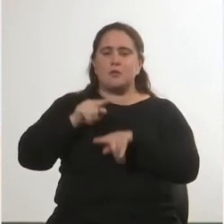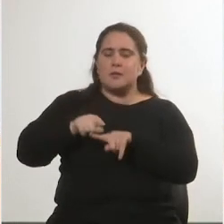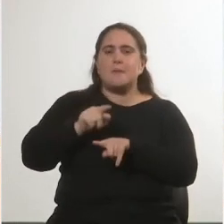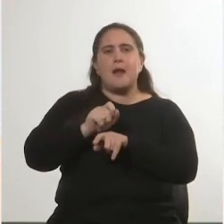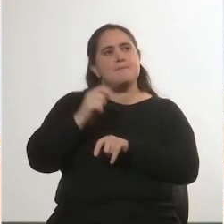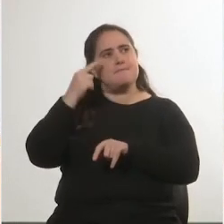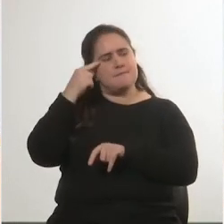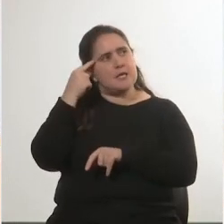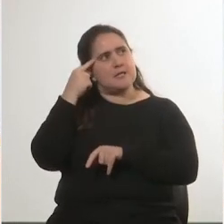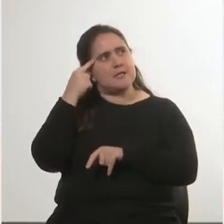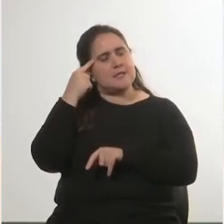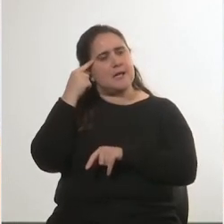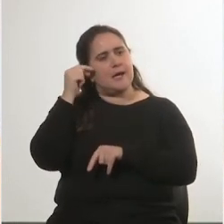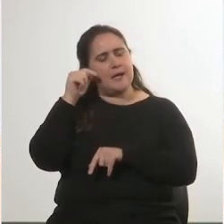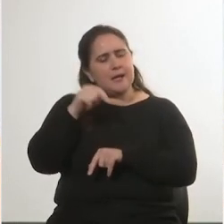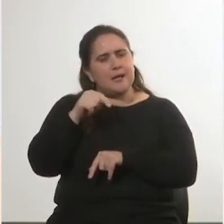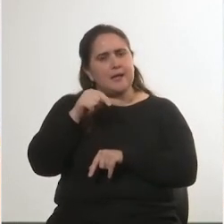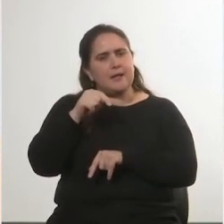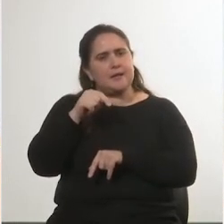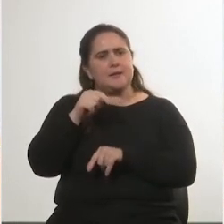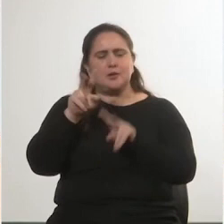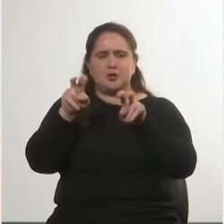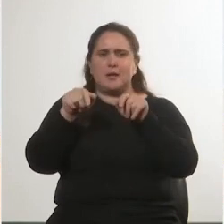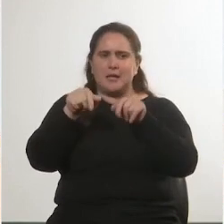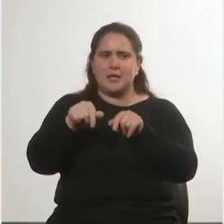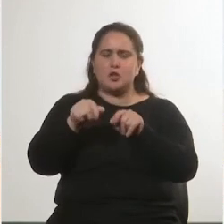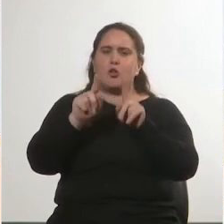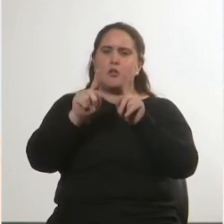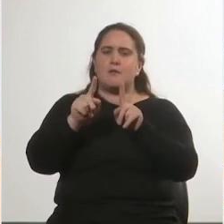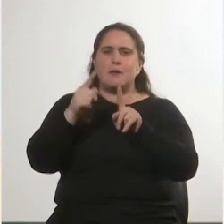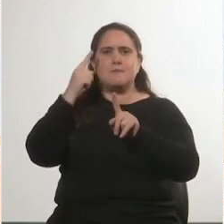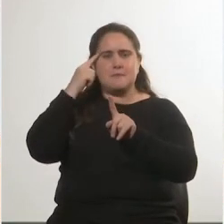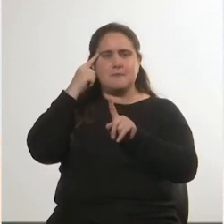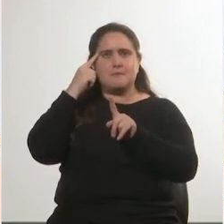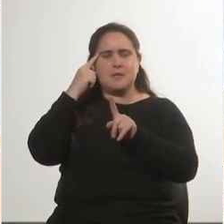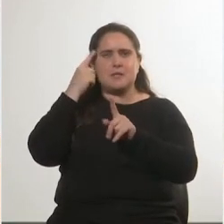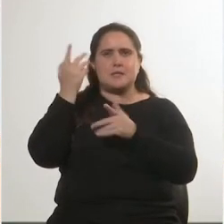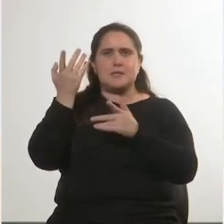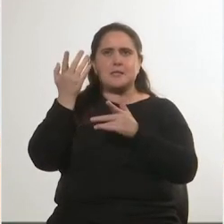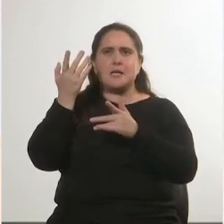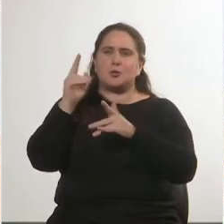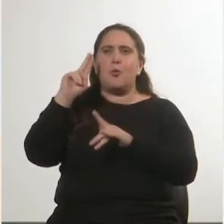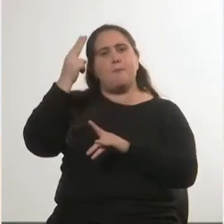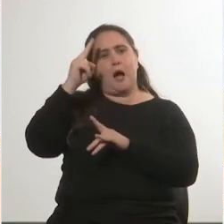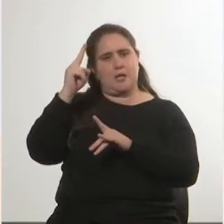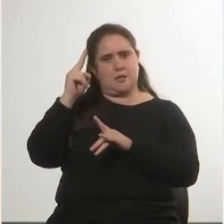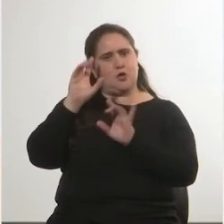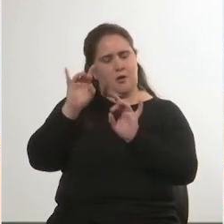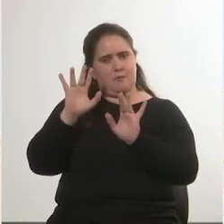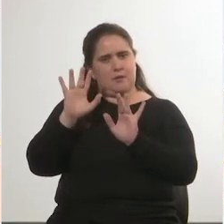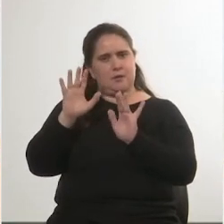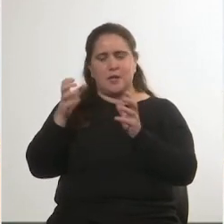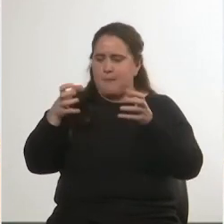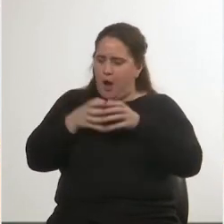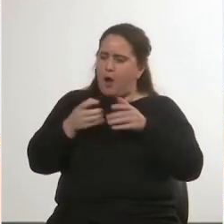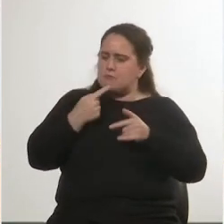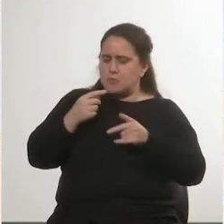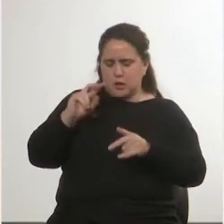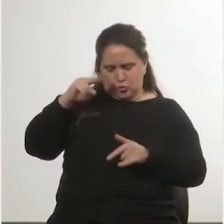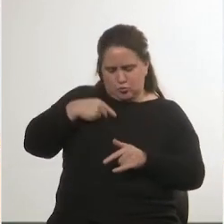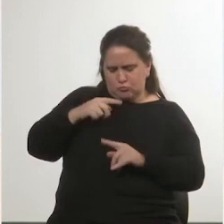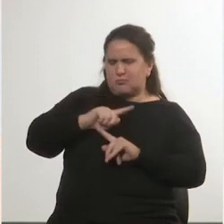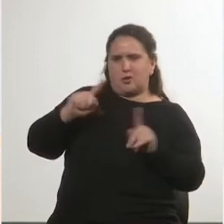para pensar que este tipo de temas los tenemos que pensar en clave de país y no en clave de partidos.